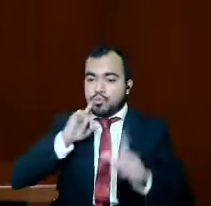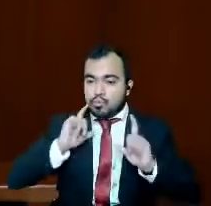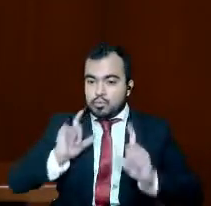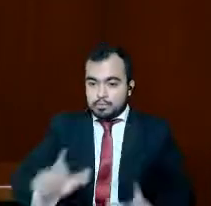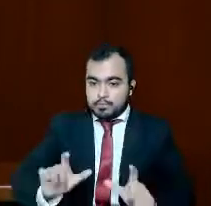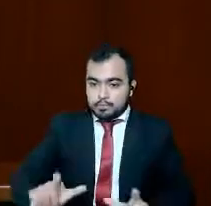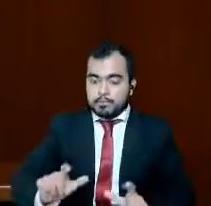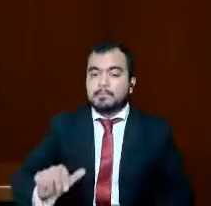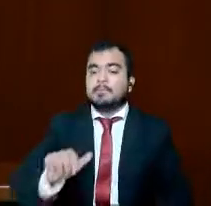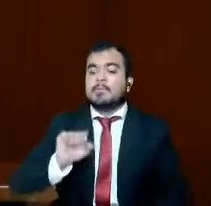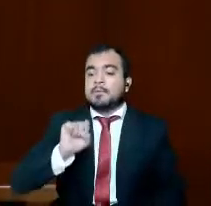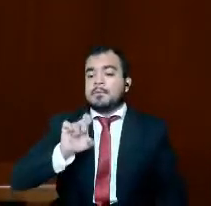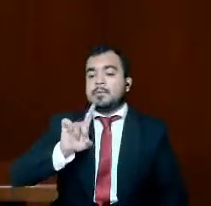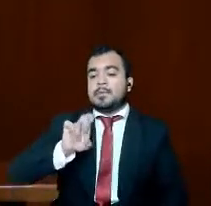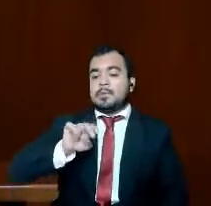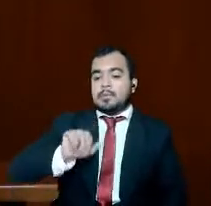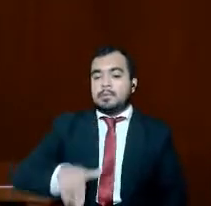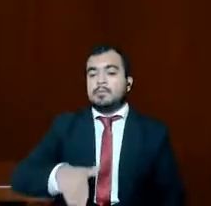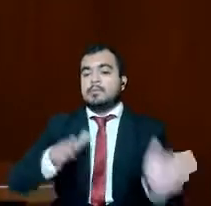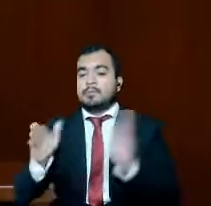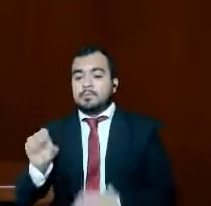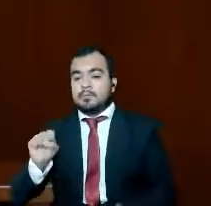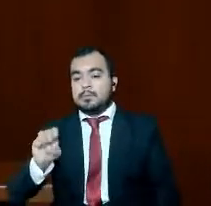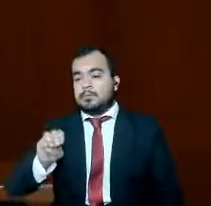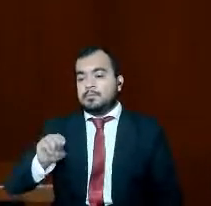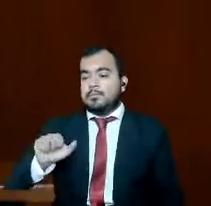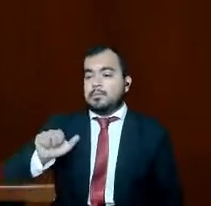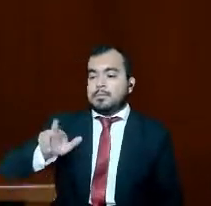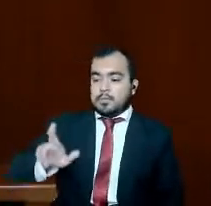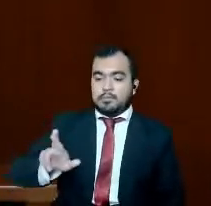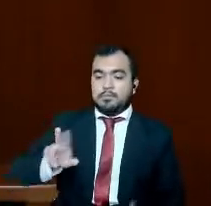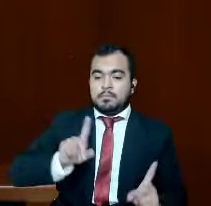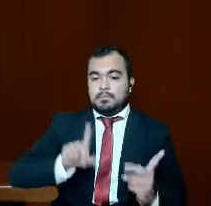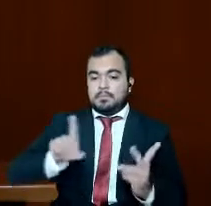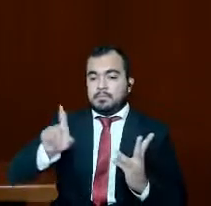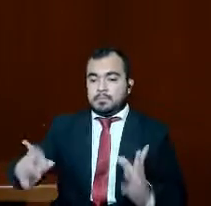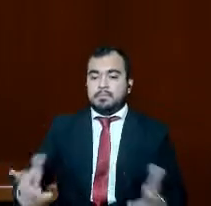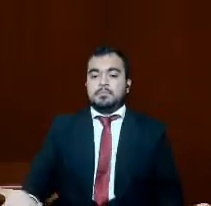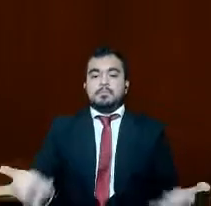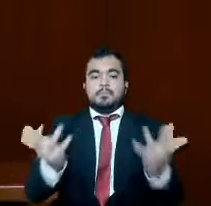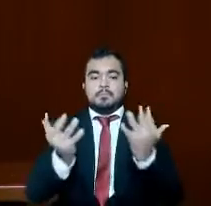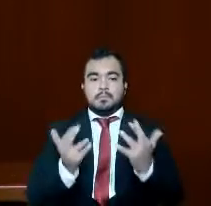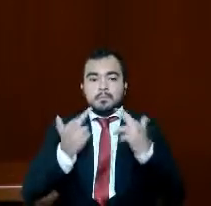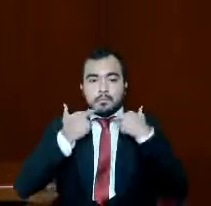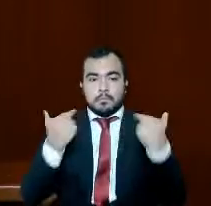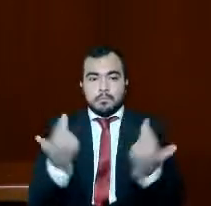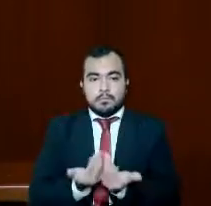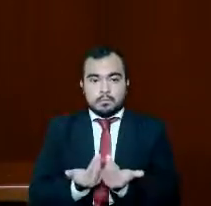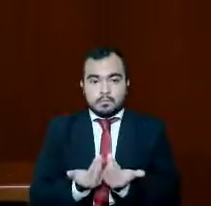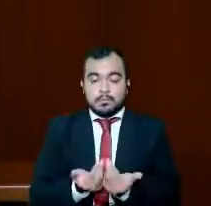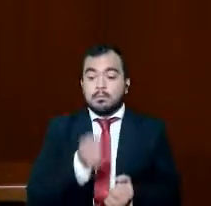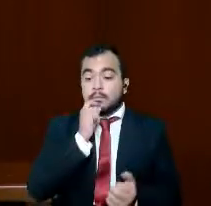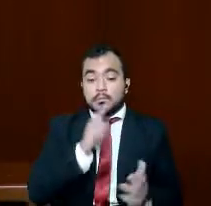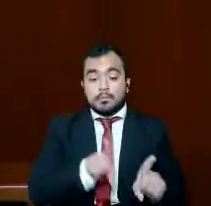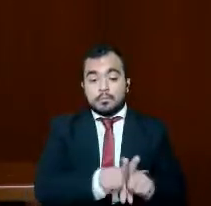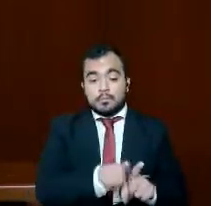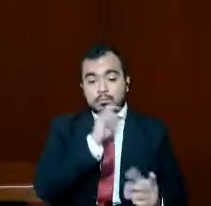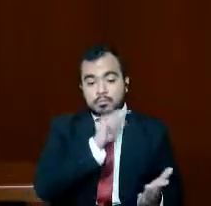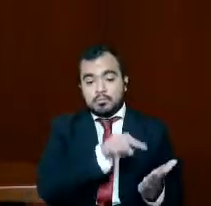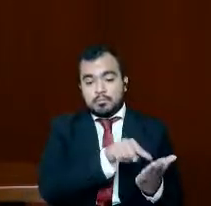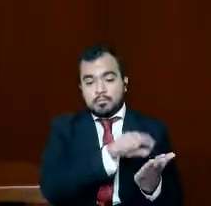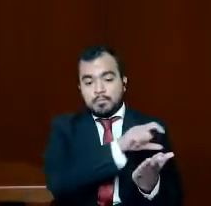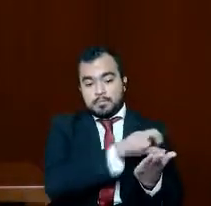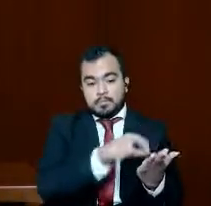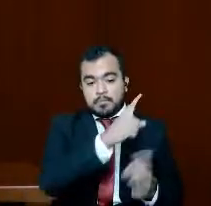Marina. El dictamen evaluará el cumplimiento de las condiciones establecidas en el primer párrafo del presente